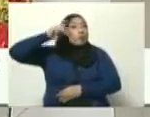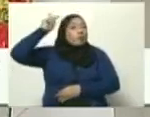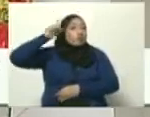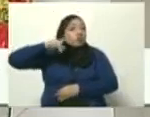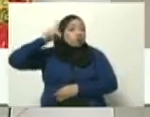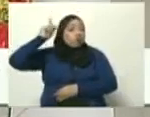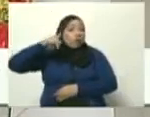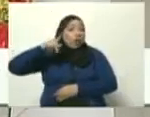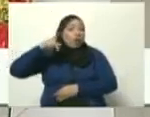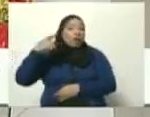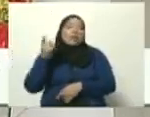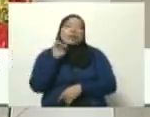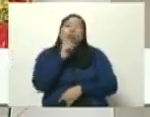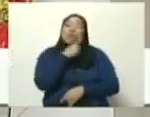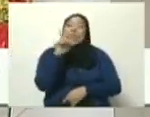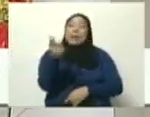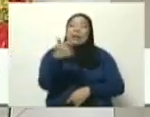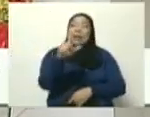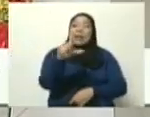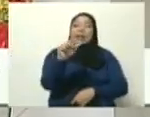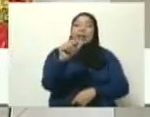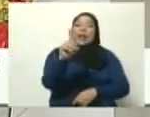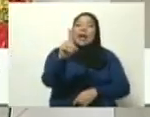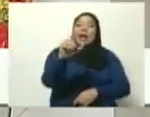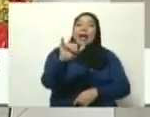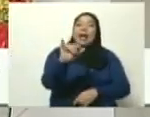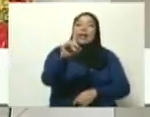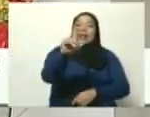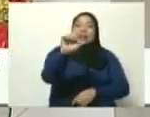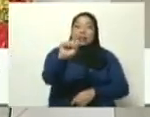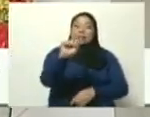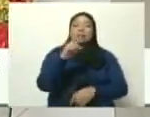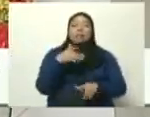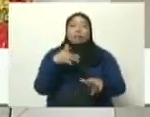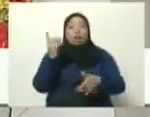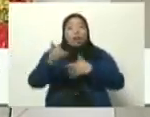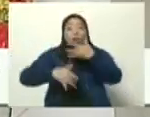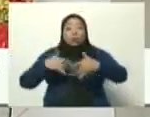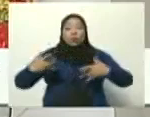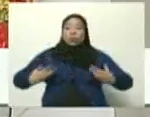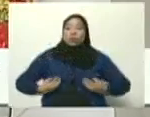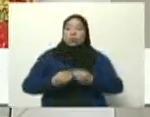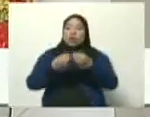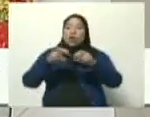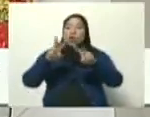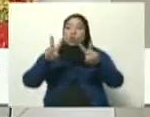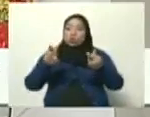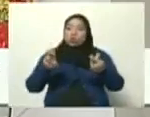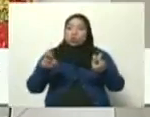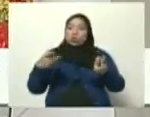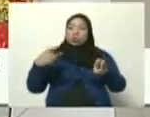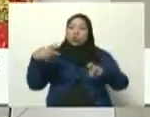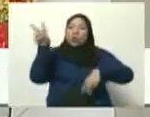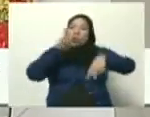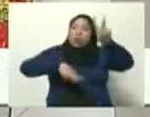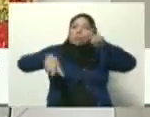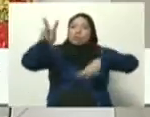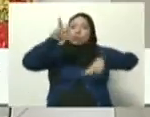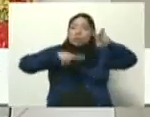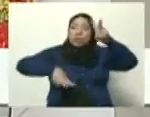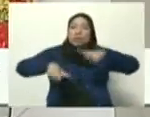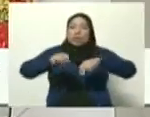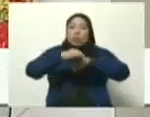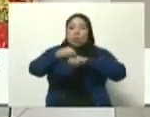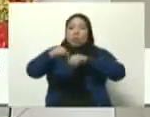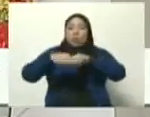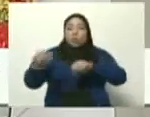también pertenece a la red. Ellos han acompañado la organización de este evento y la organización de una muestra, una exposición que está en el Consejo